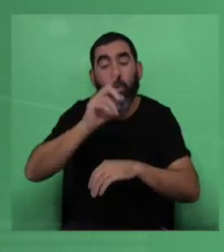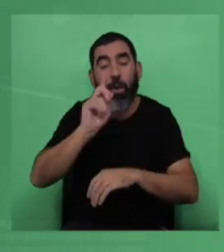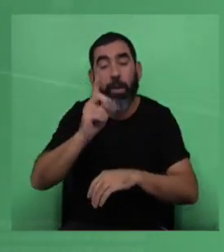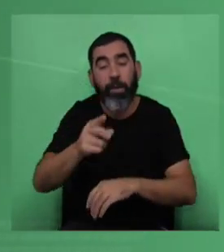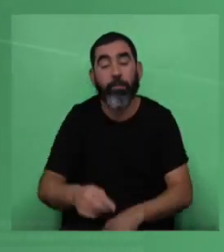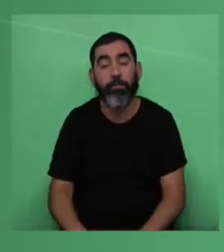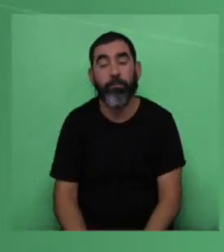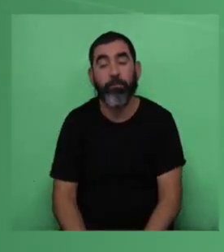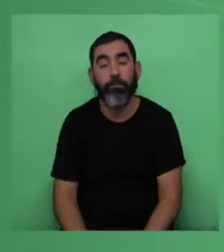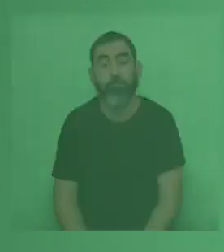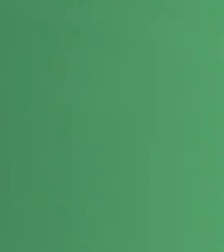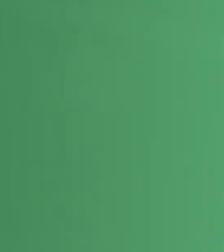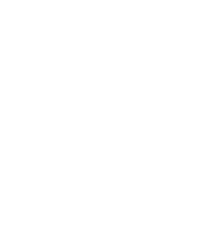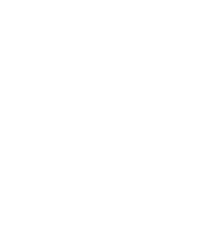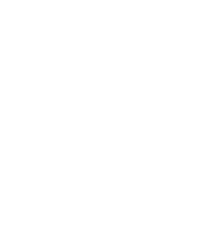G.